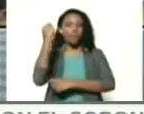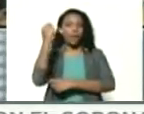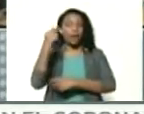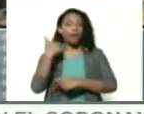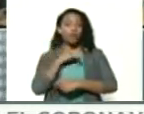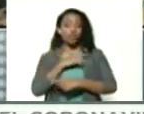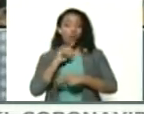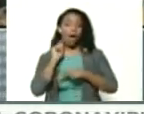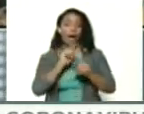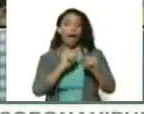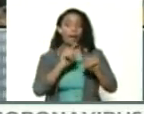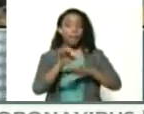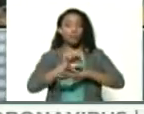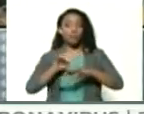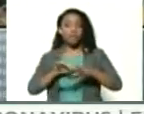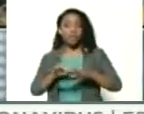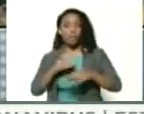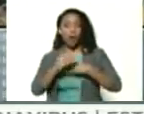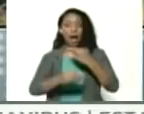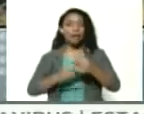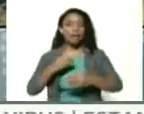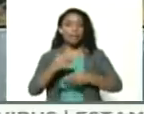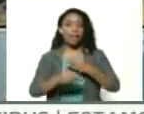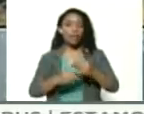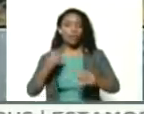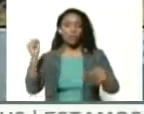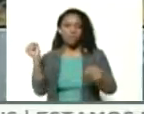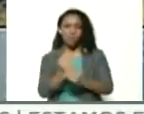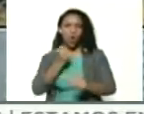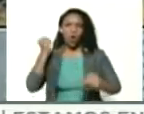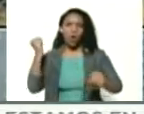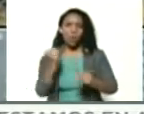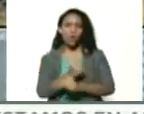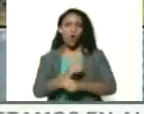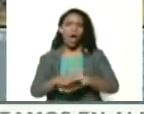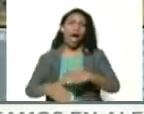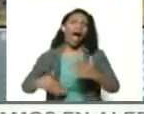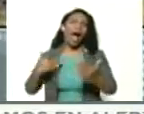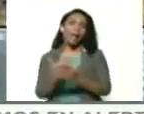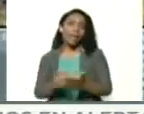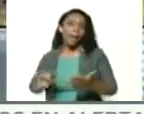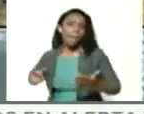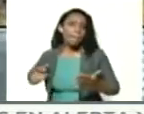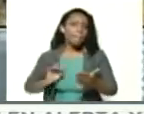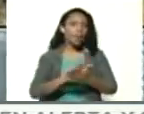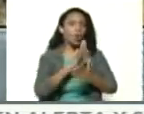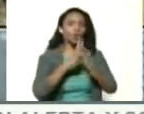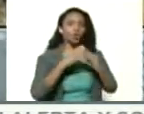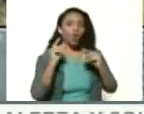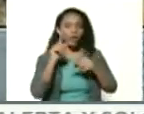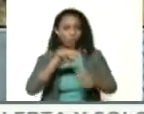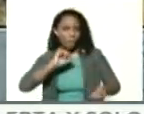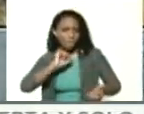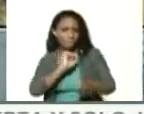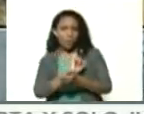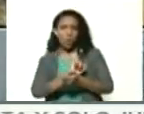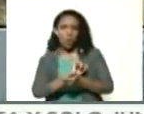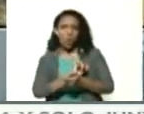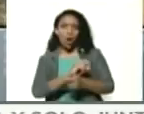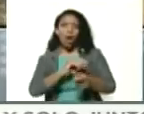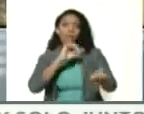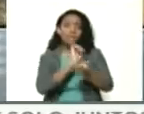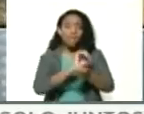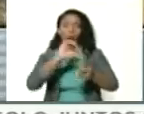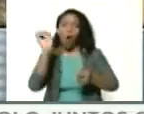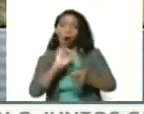allí en el municipio Paz, en otro municipio, trabajando hasta expulsar a todos estos individuos, capturarlos, expulsarlos. No